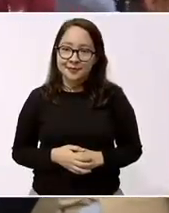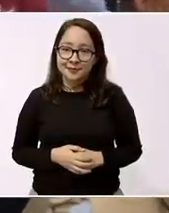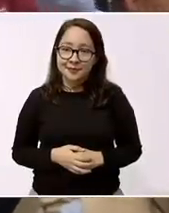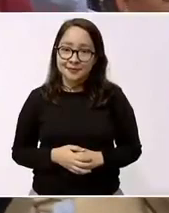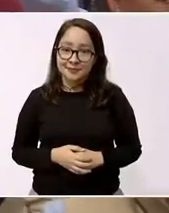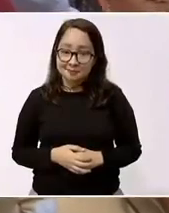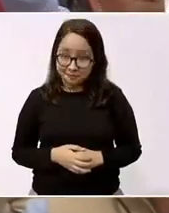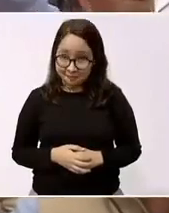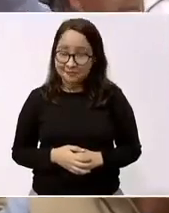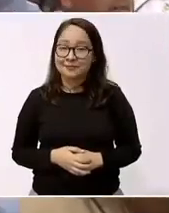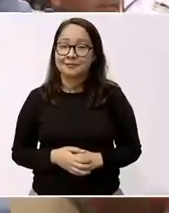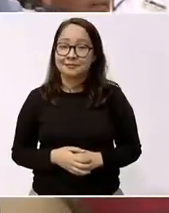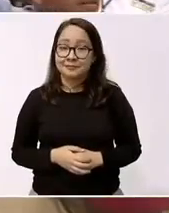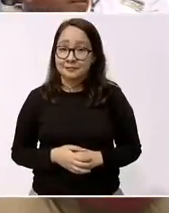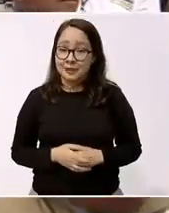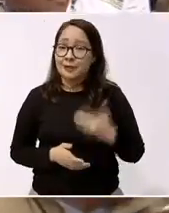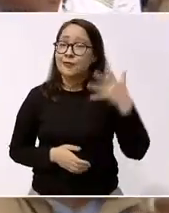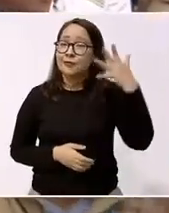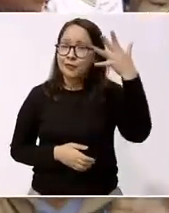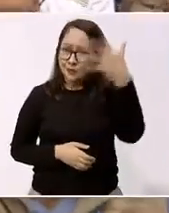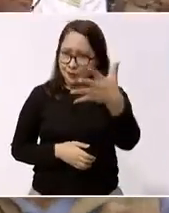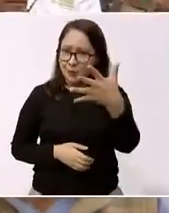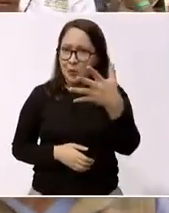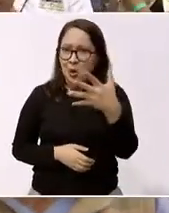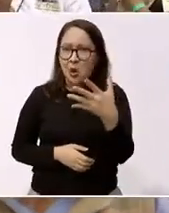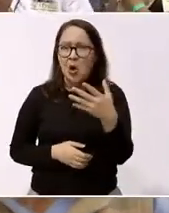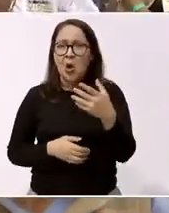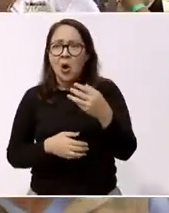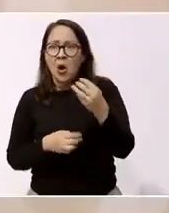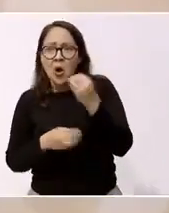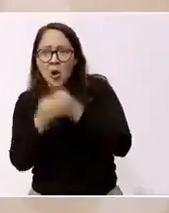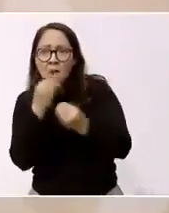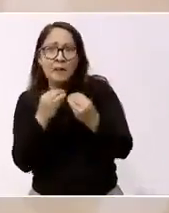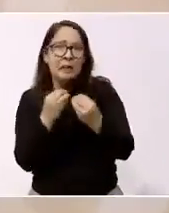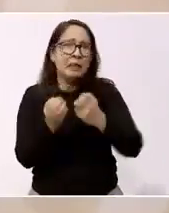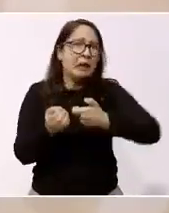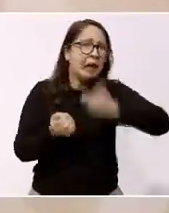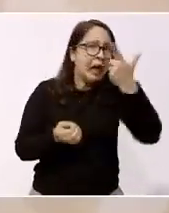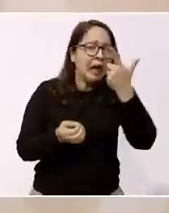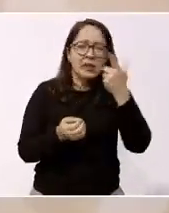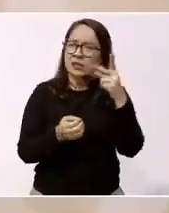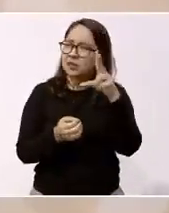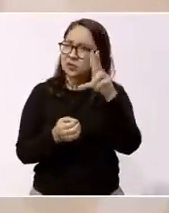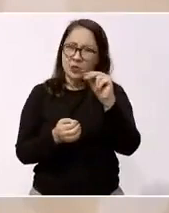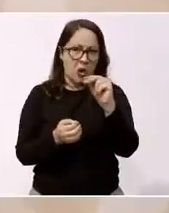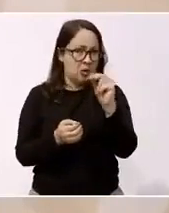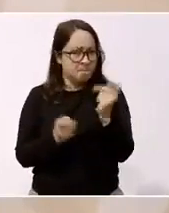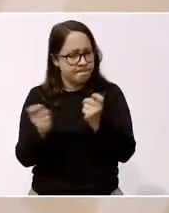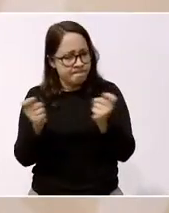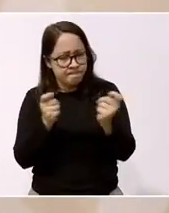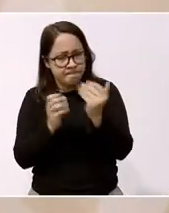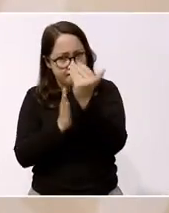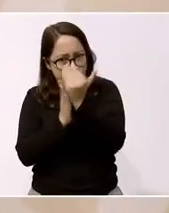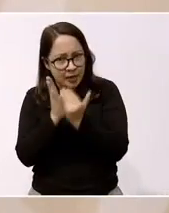Vamos a enfrentar la inflación porque afecta mucho.